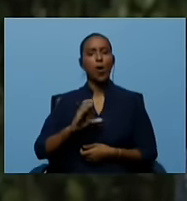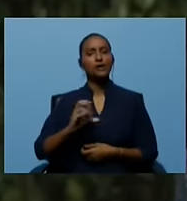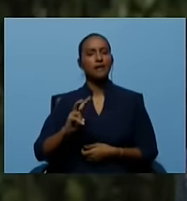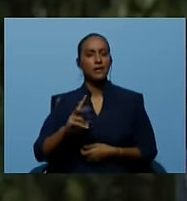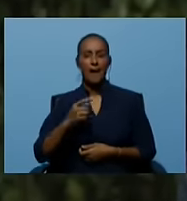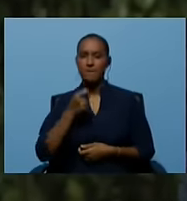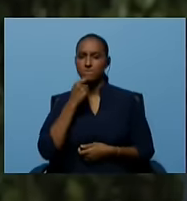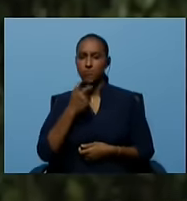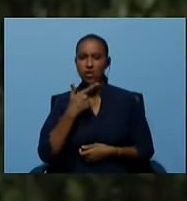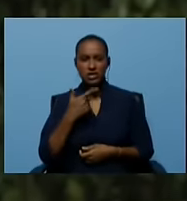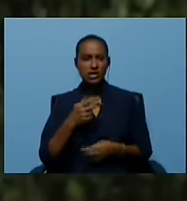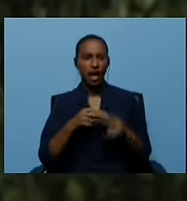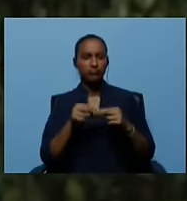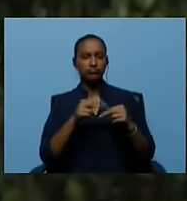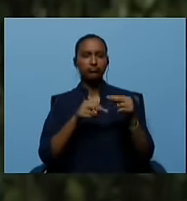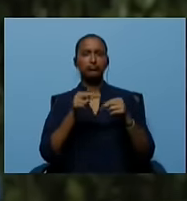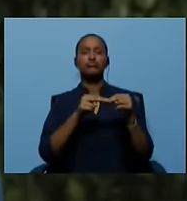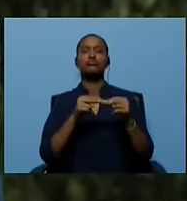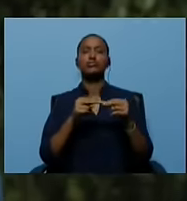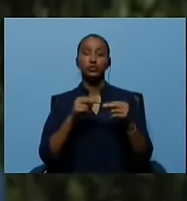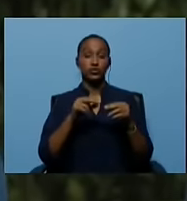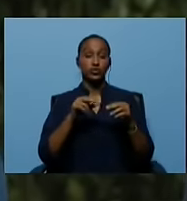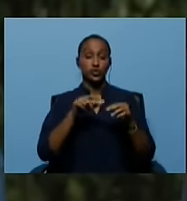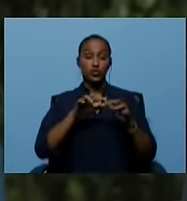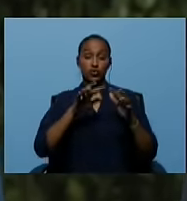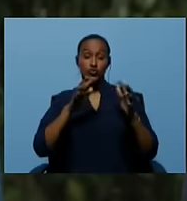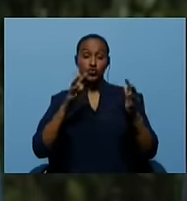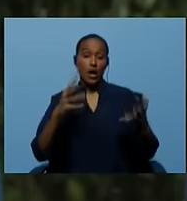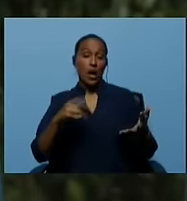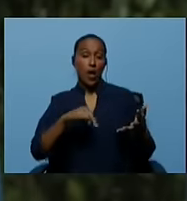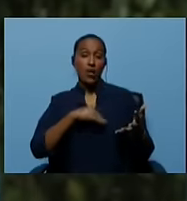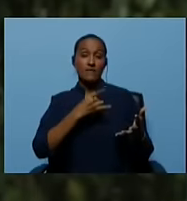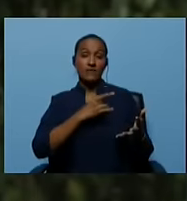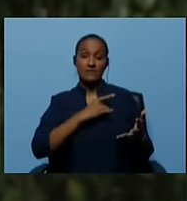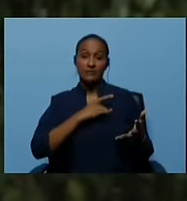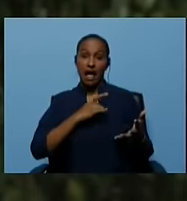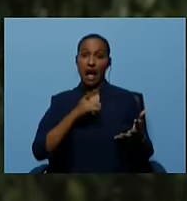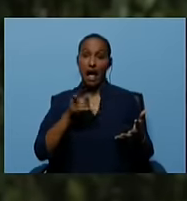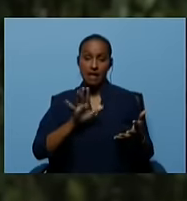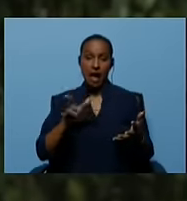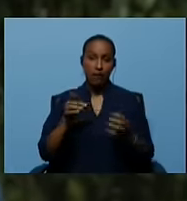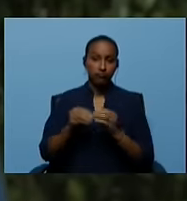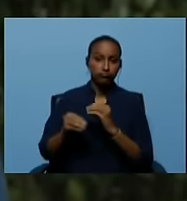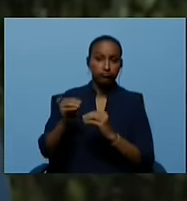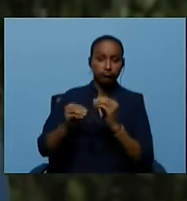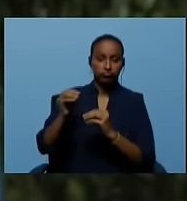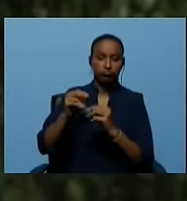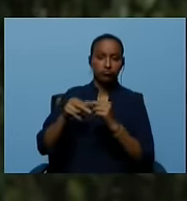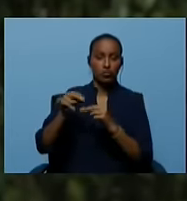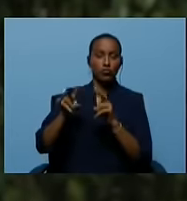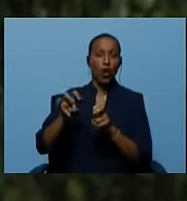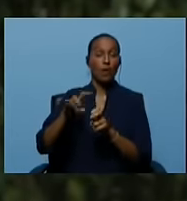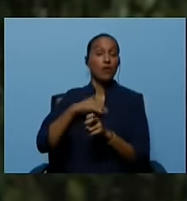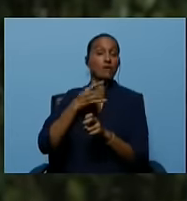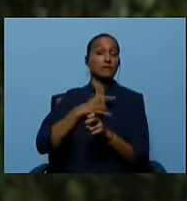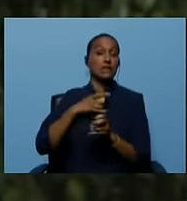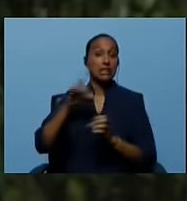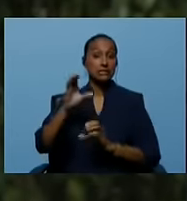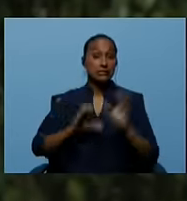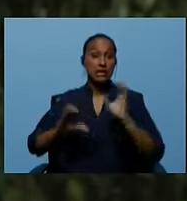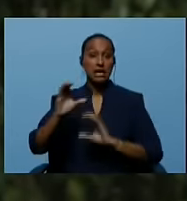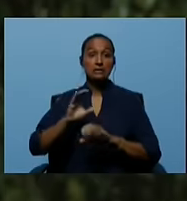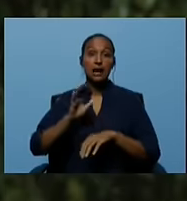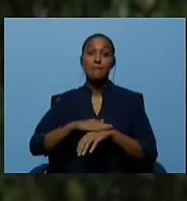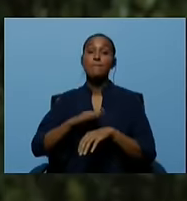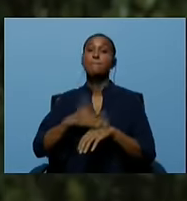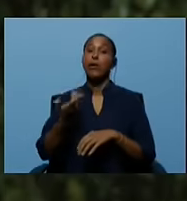que ya da sus primeras luces, esta Universidad de la Ciencia, que con todo respeto y con mucha humildad y mucha modestia, no tiene nada que envidiarla en términos